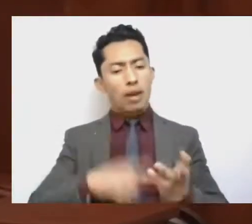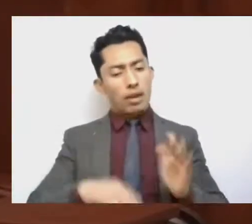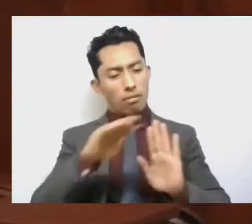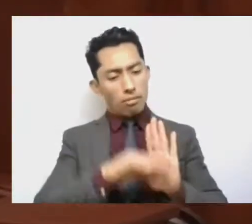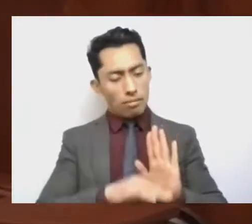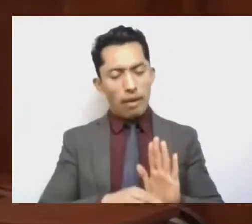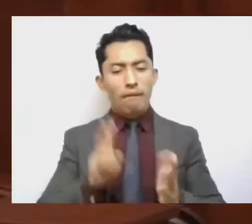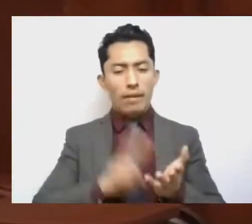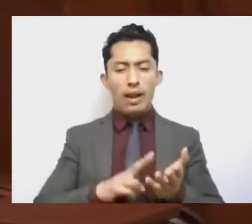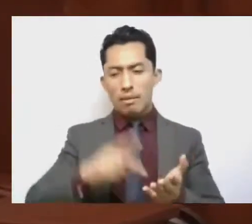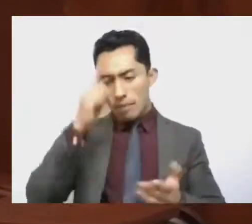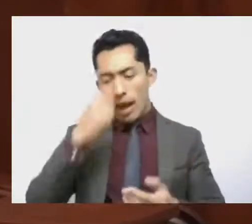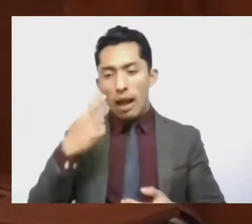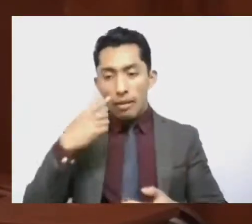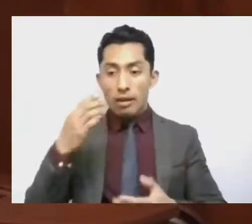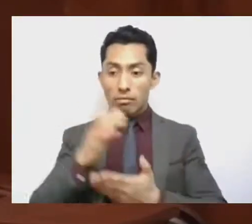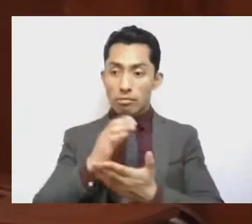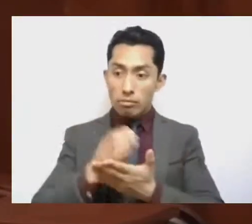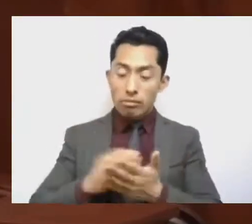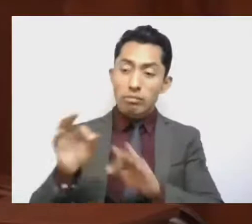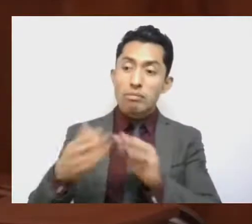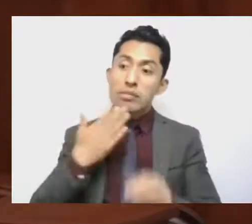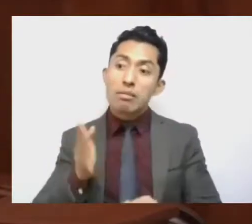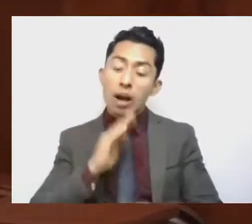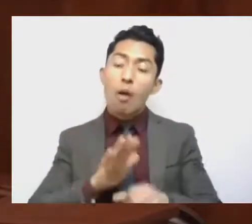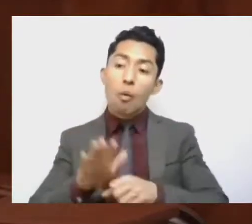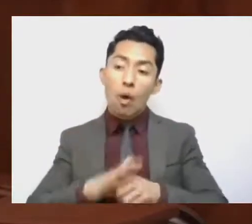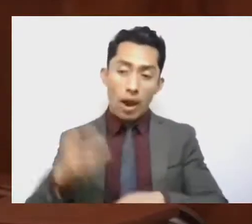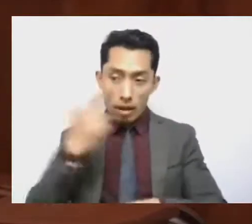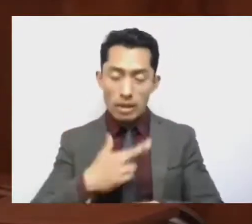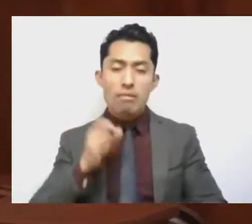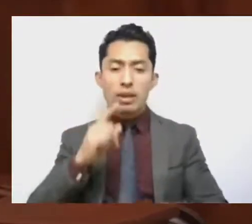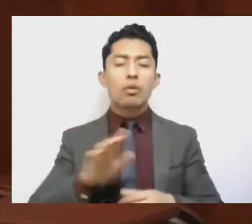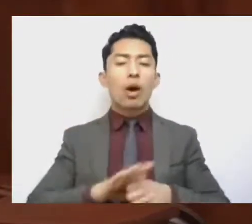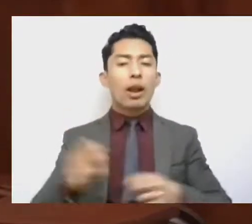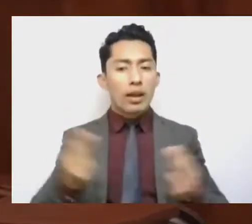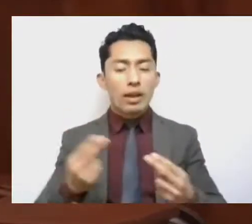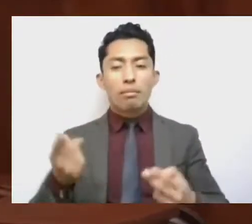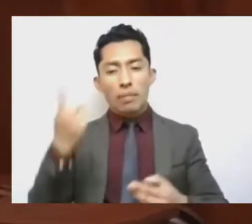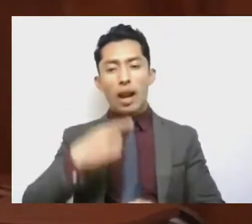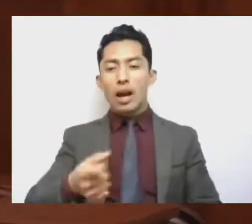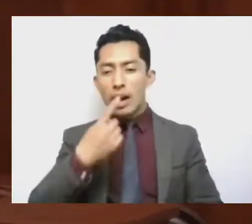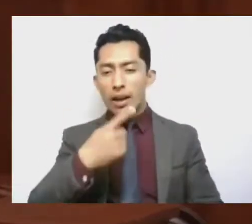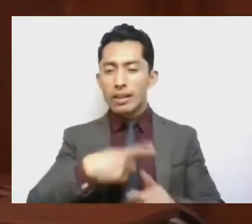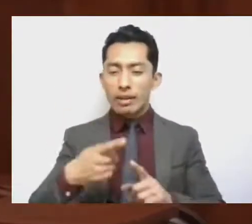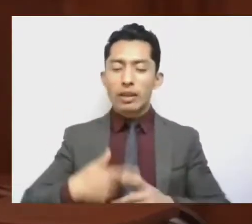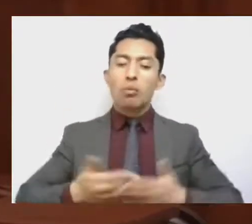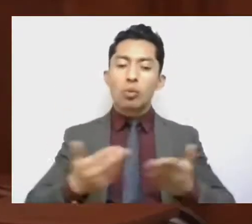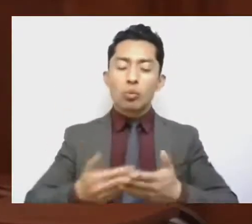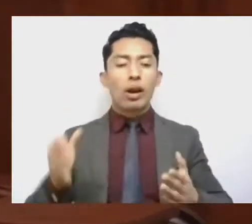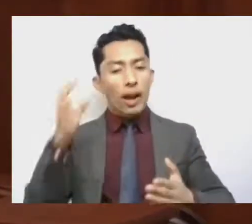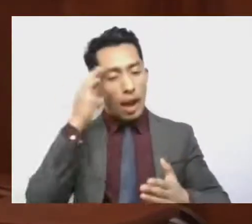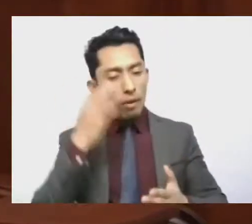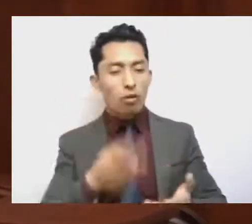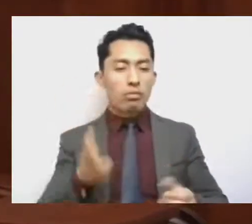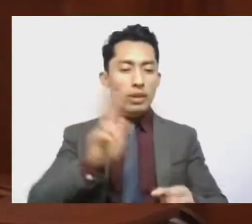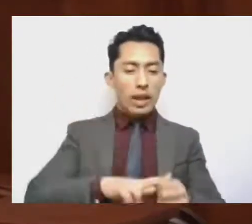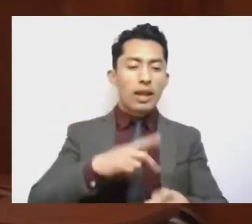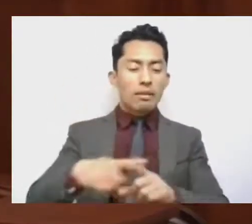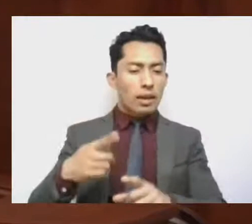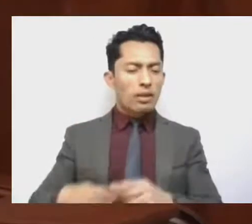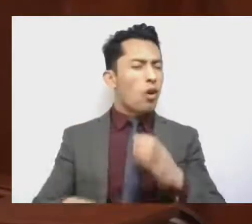la calidad de los tratamientos y las necesidades de abasto de medicamentos, camas y hospitales e